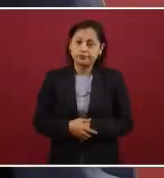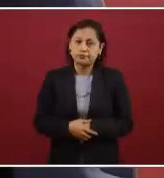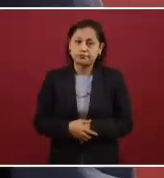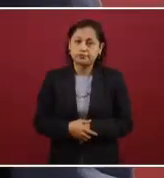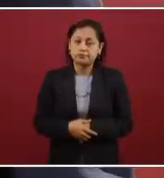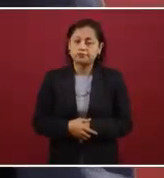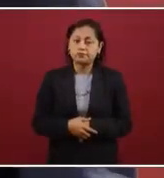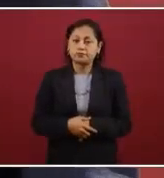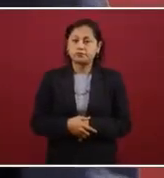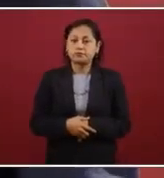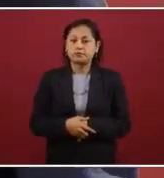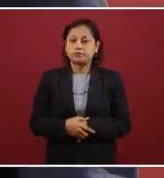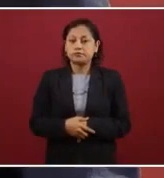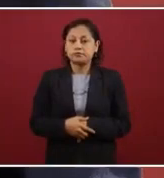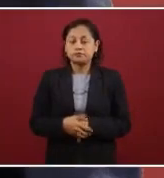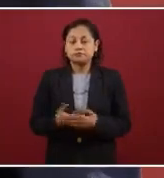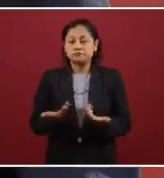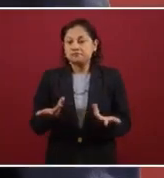mezclar